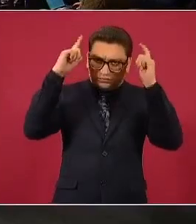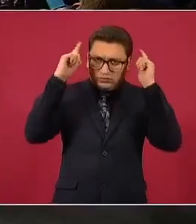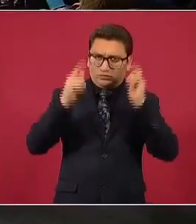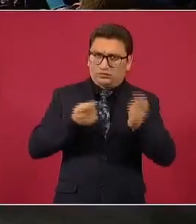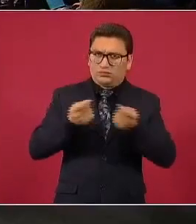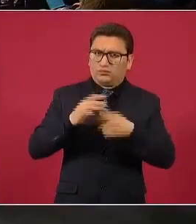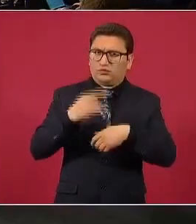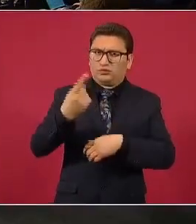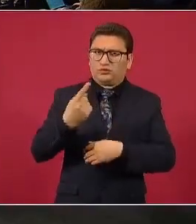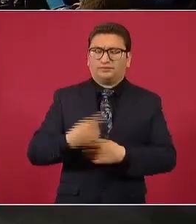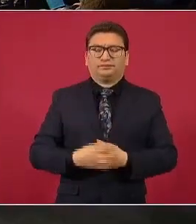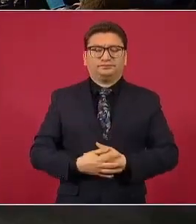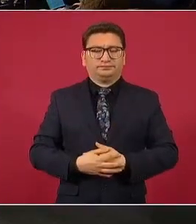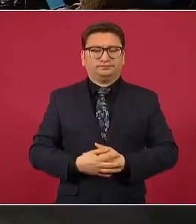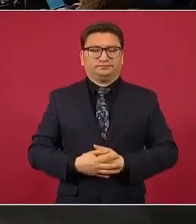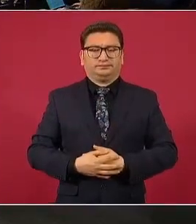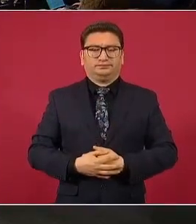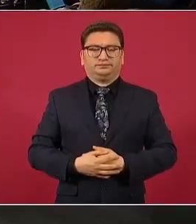Bueno,